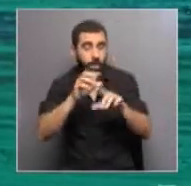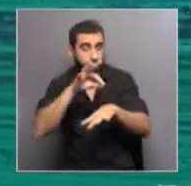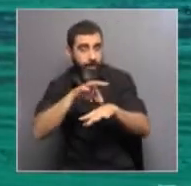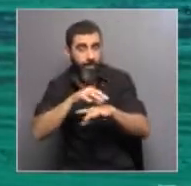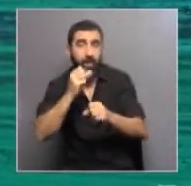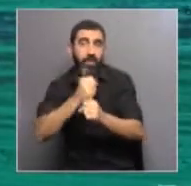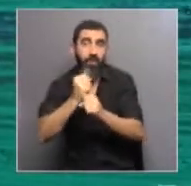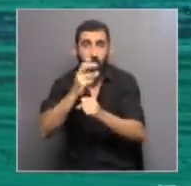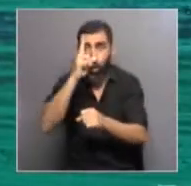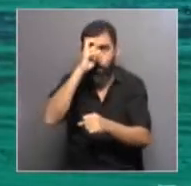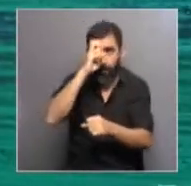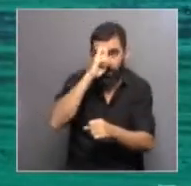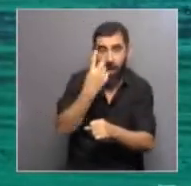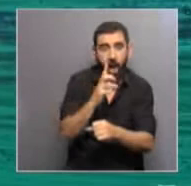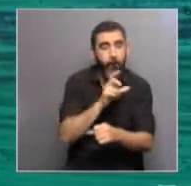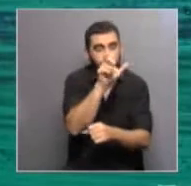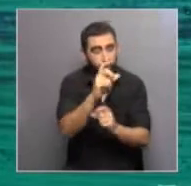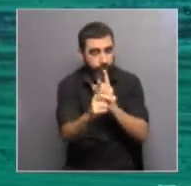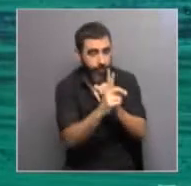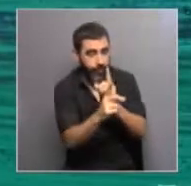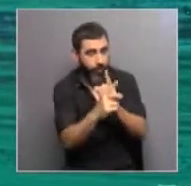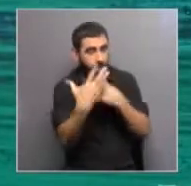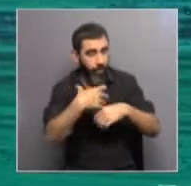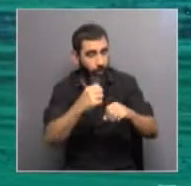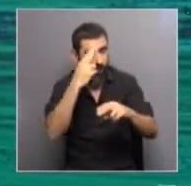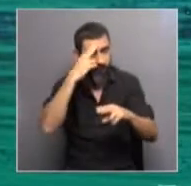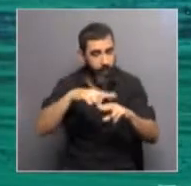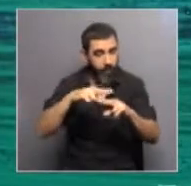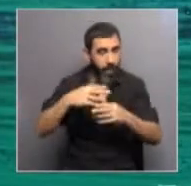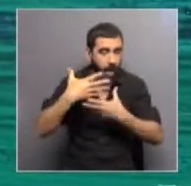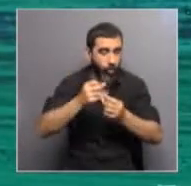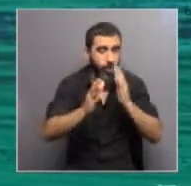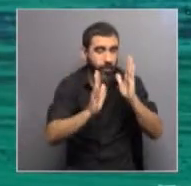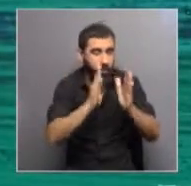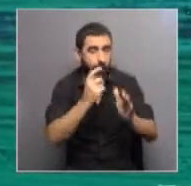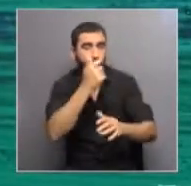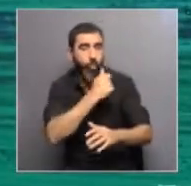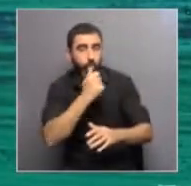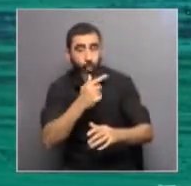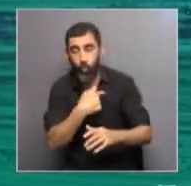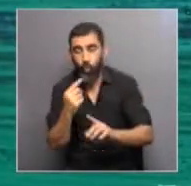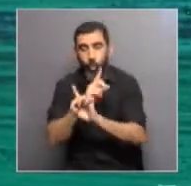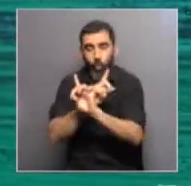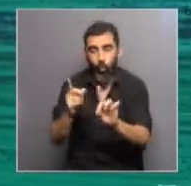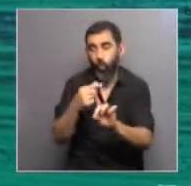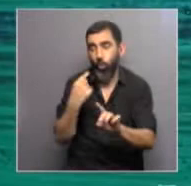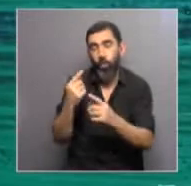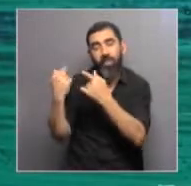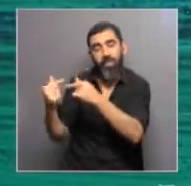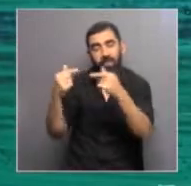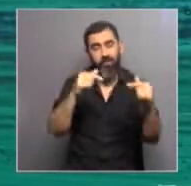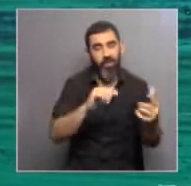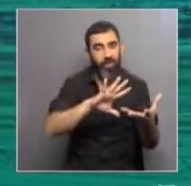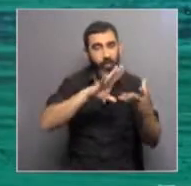o una clínica y que tiene al paciente y trata de diagnosticarlo y de ayudarlo y darle una solución, sino que nosotros estamos en otro